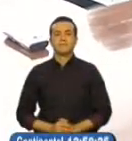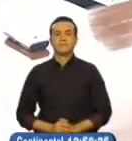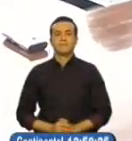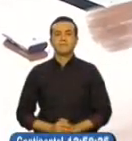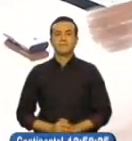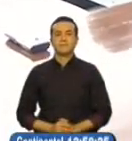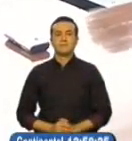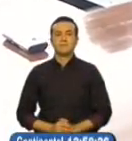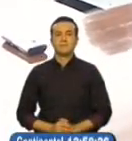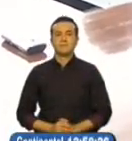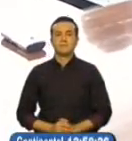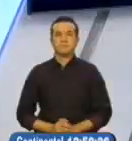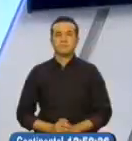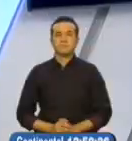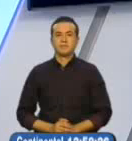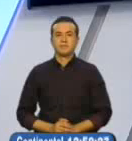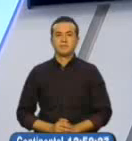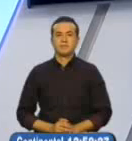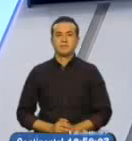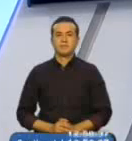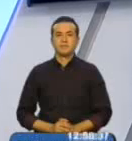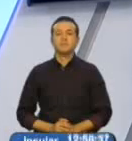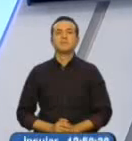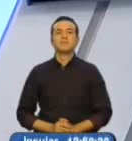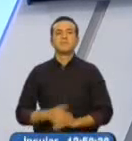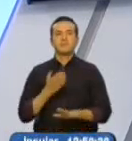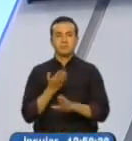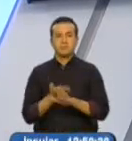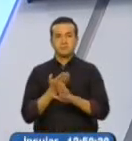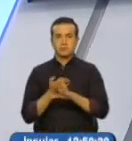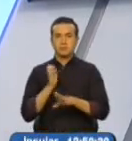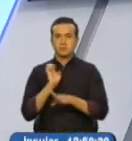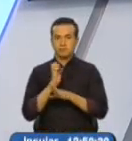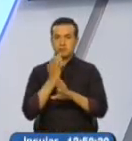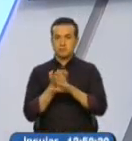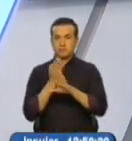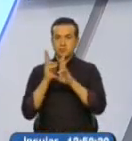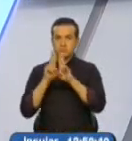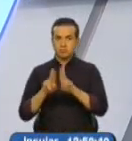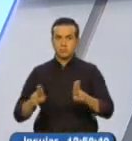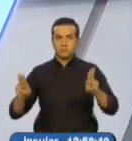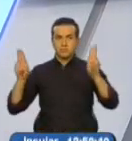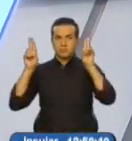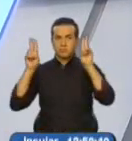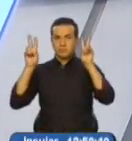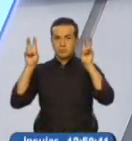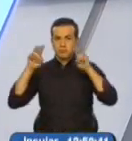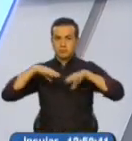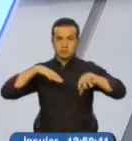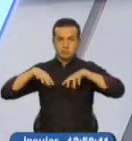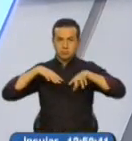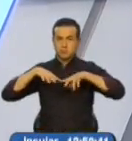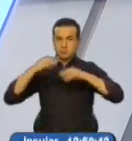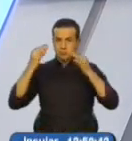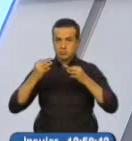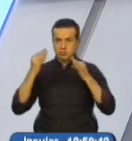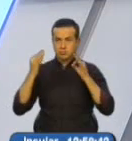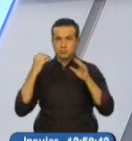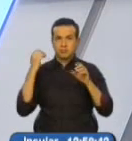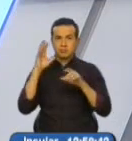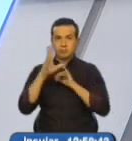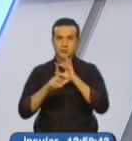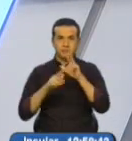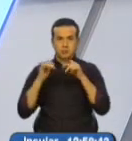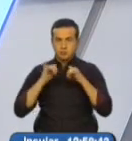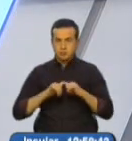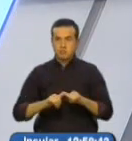Pero una versión final que ya recoja todo esto. Y la propuesta que Ecuador presentó ante las Naciones Unidas para actuar de manera contundente contra la